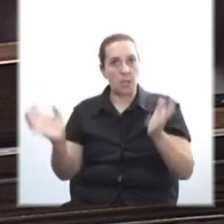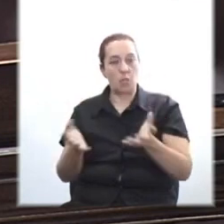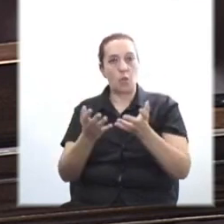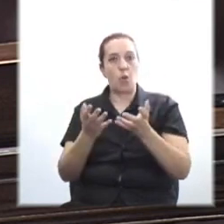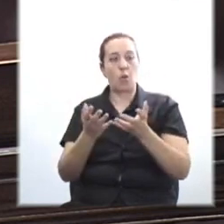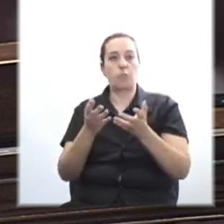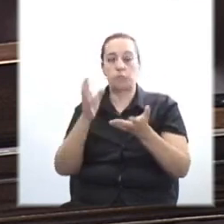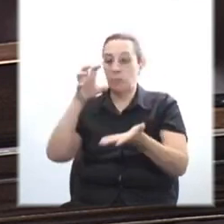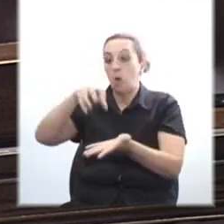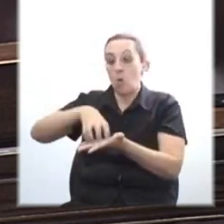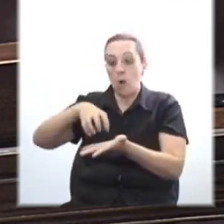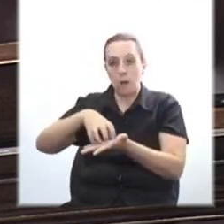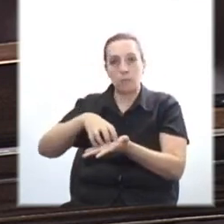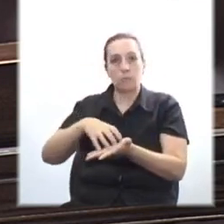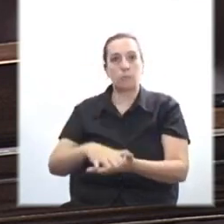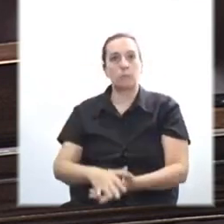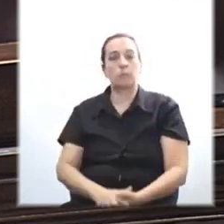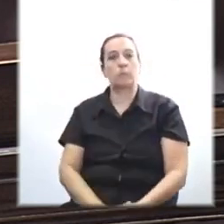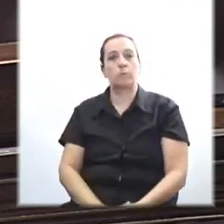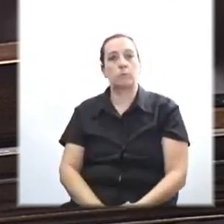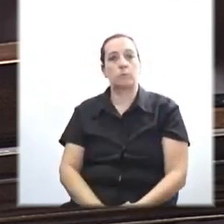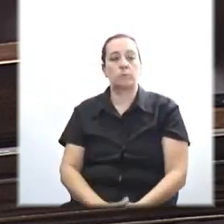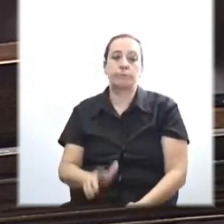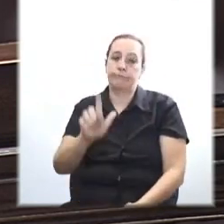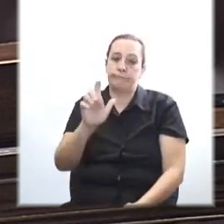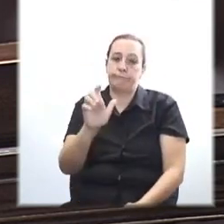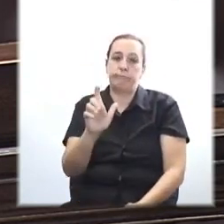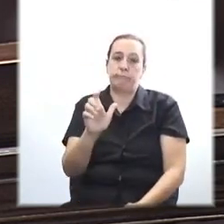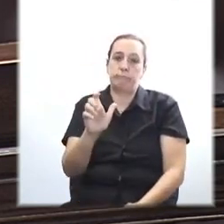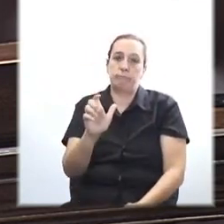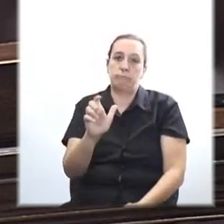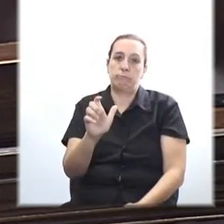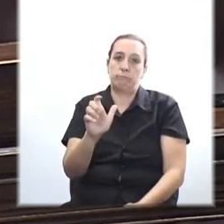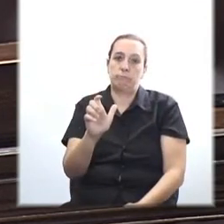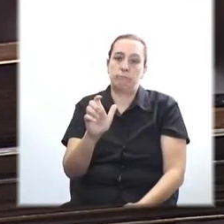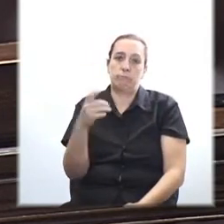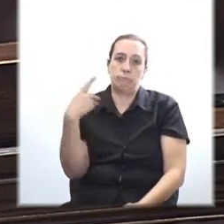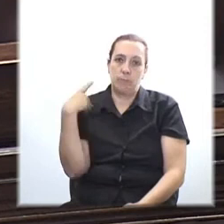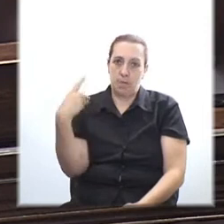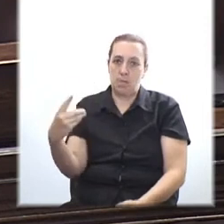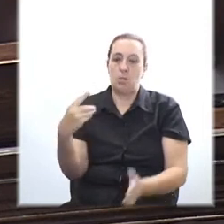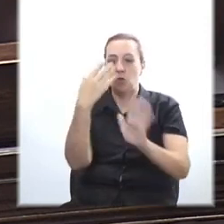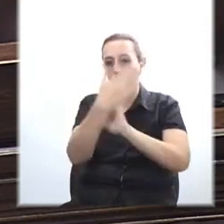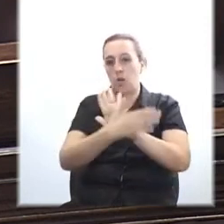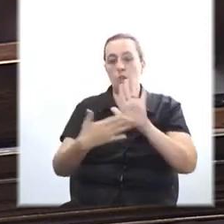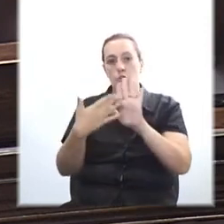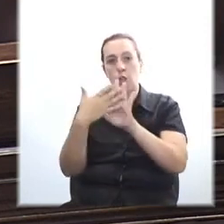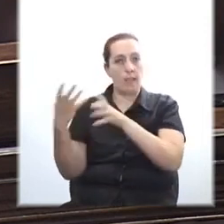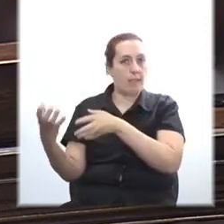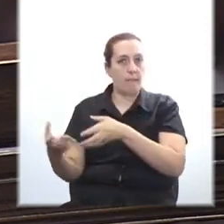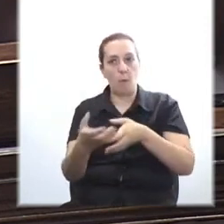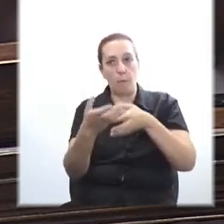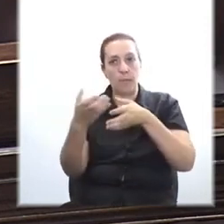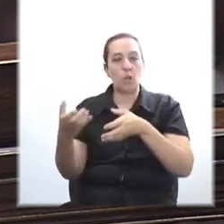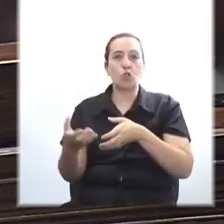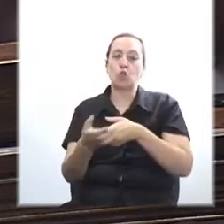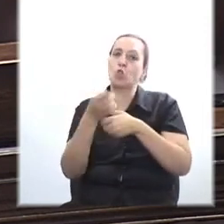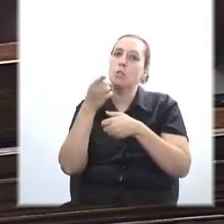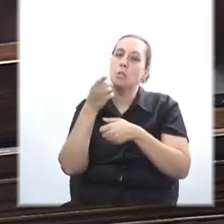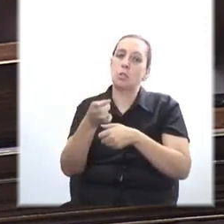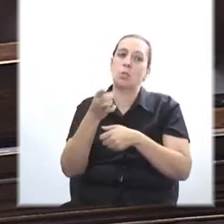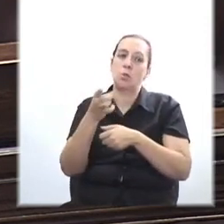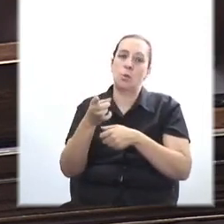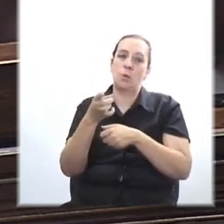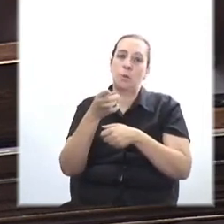situ en el lugar. Por supuesto que a la Dirección Nacional de Bomberos, que fueron los que llevaron